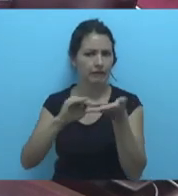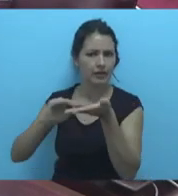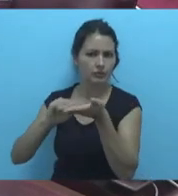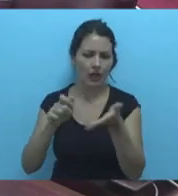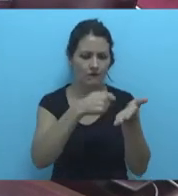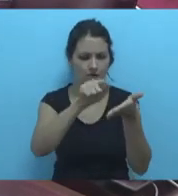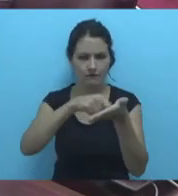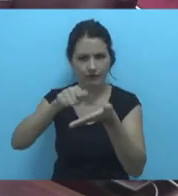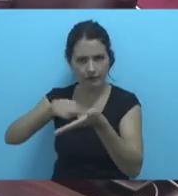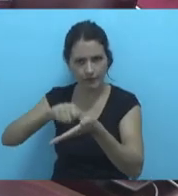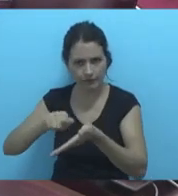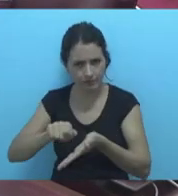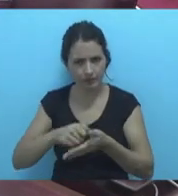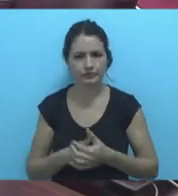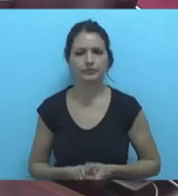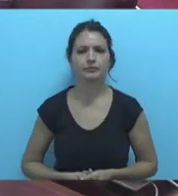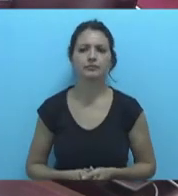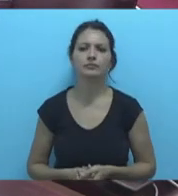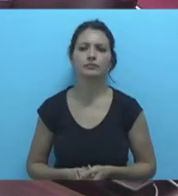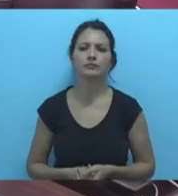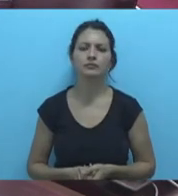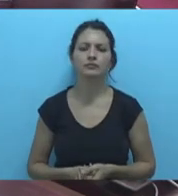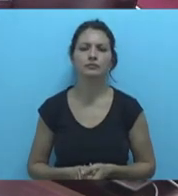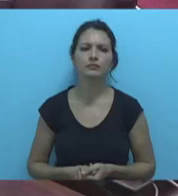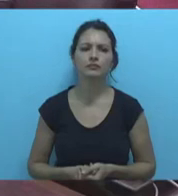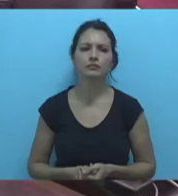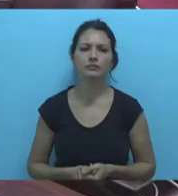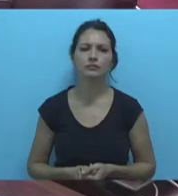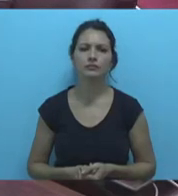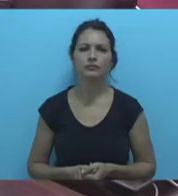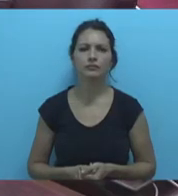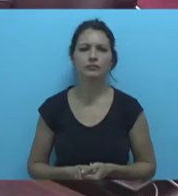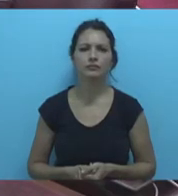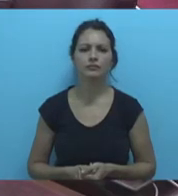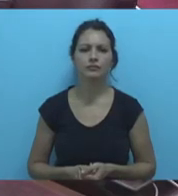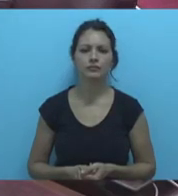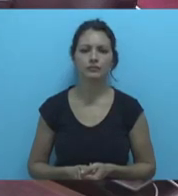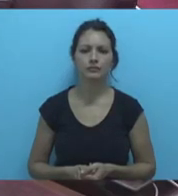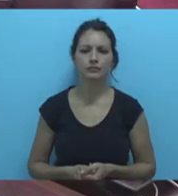Inés, Claudia Balaguer, Leonela Catalini, Lorena Ubeldini y Laura Cornali.